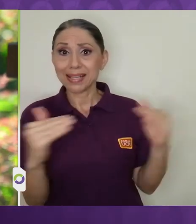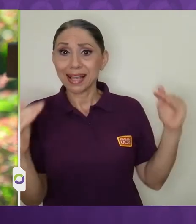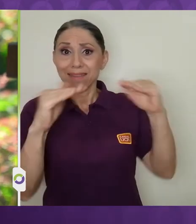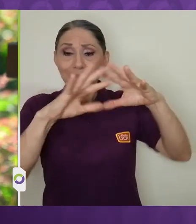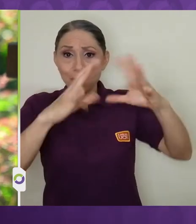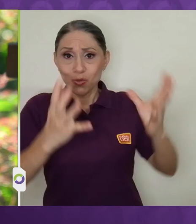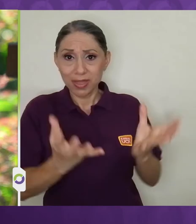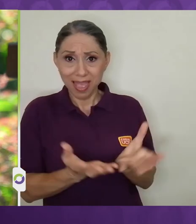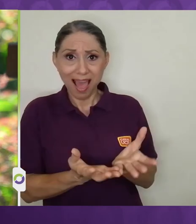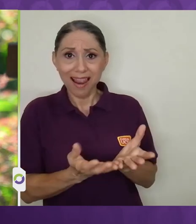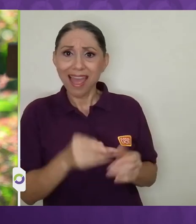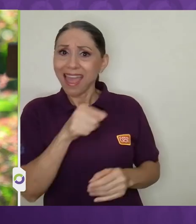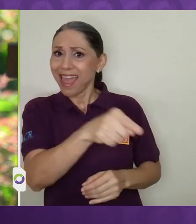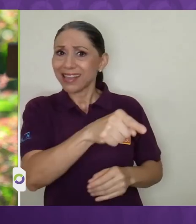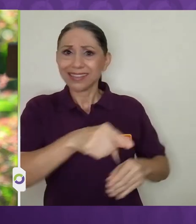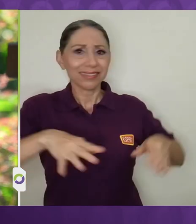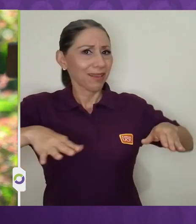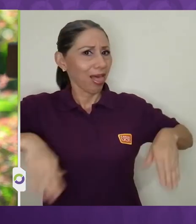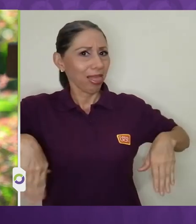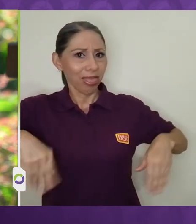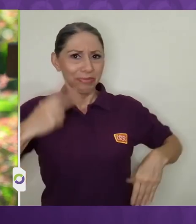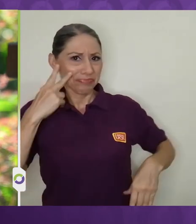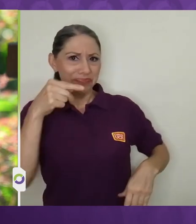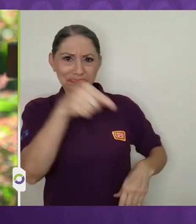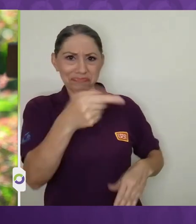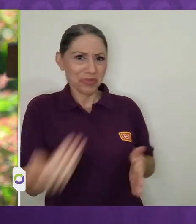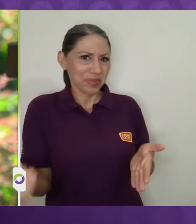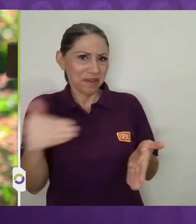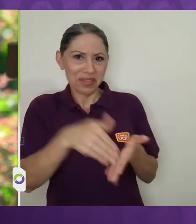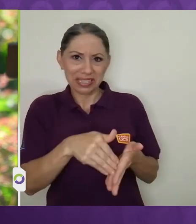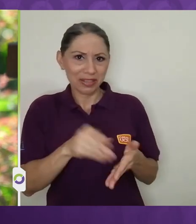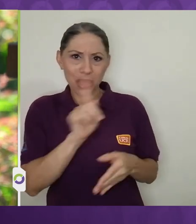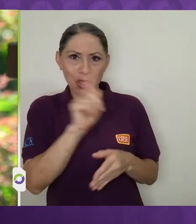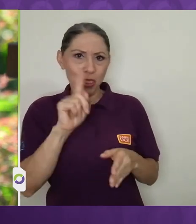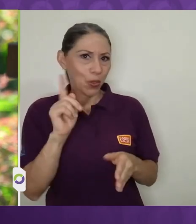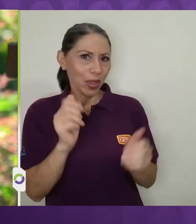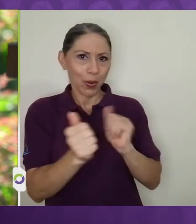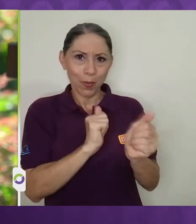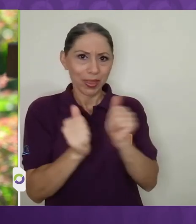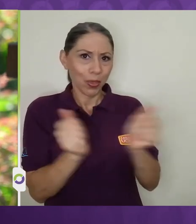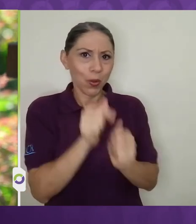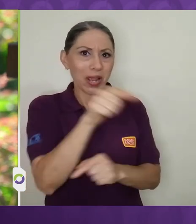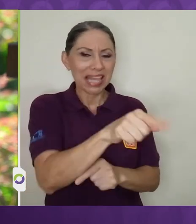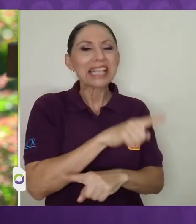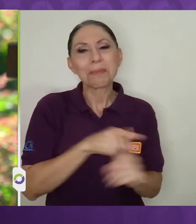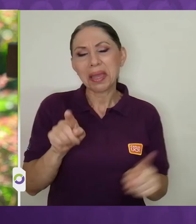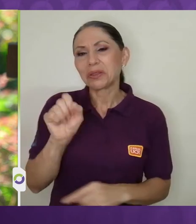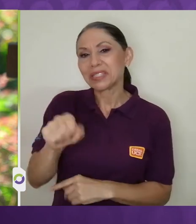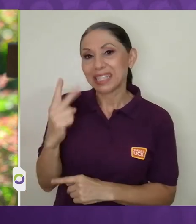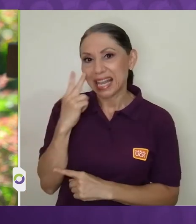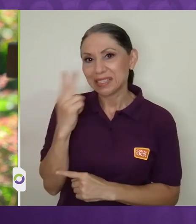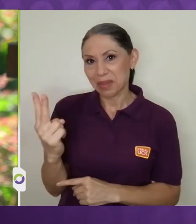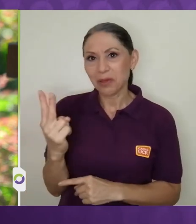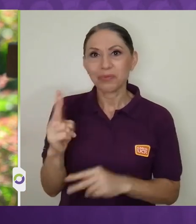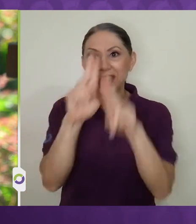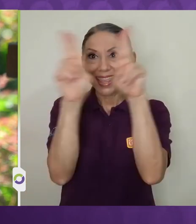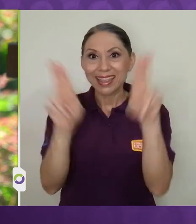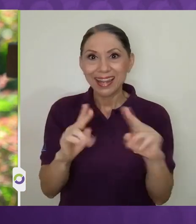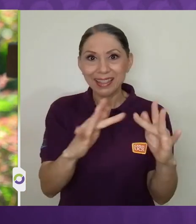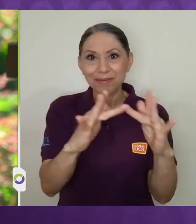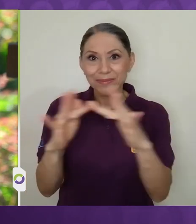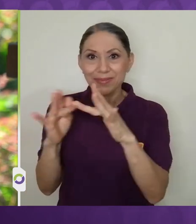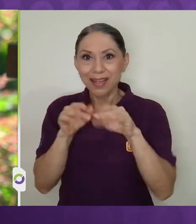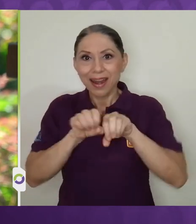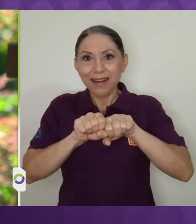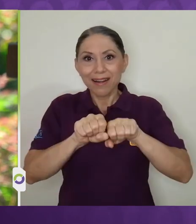las que compito, esas no las he vuelto a ver, no he vuelto a competir con ellas, pero las he visto como en las redes